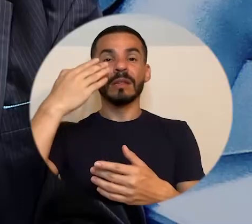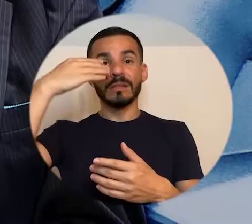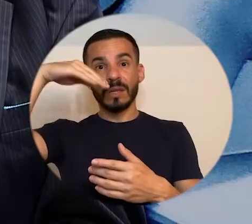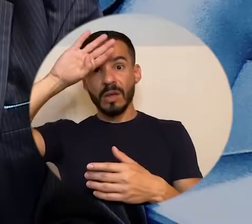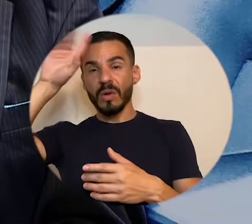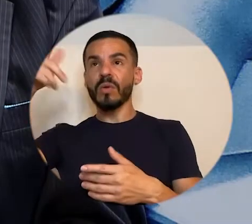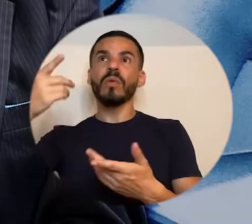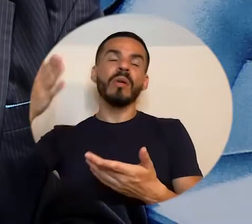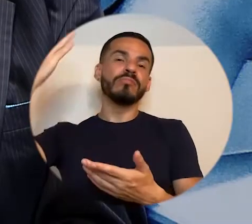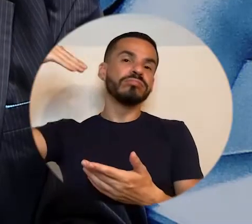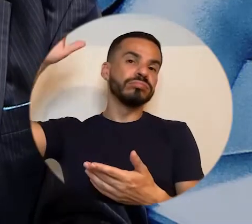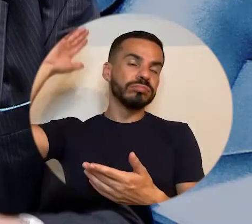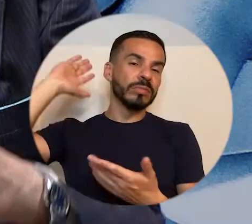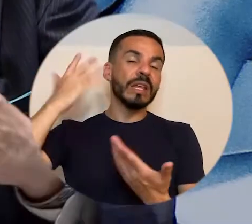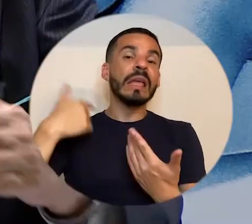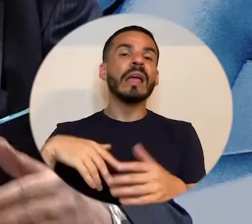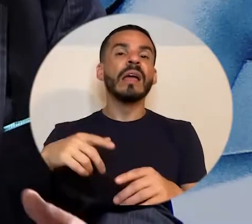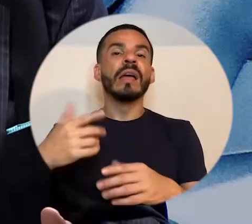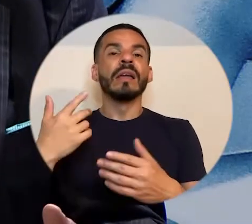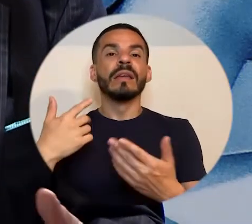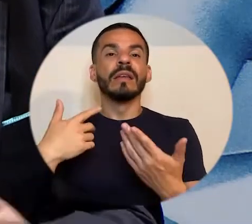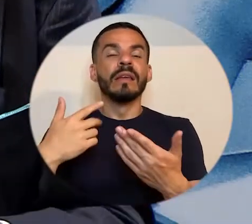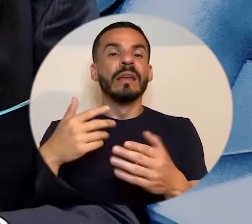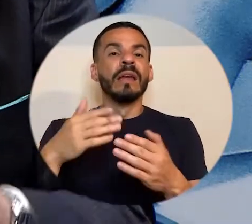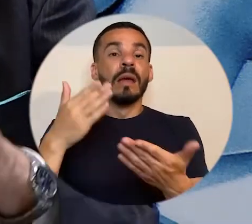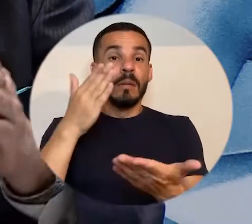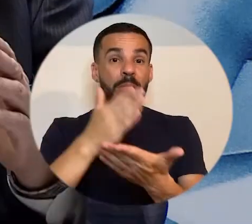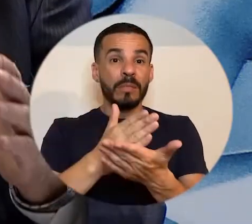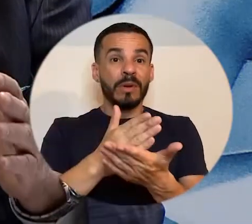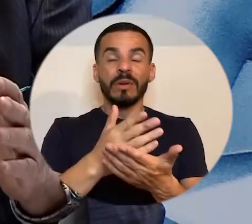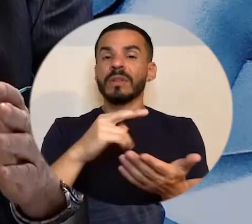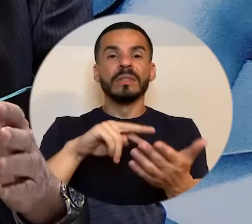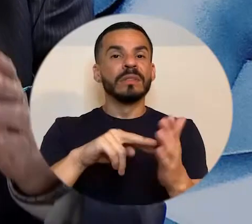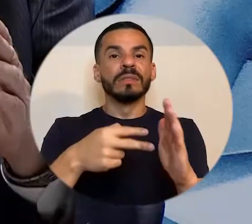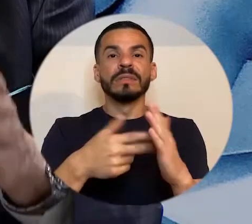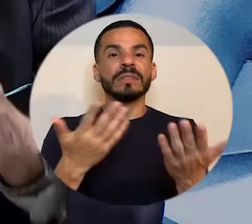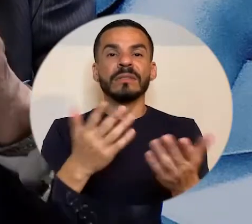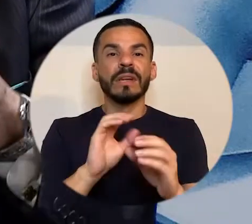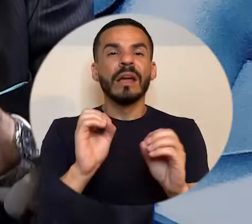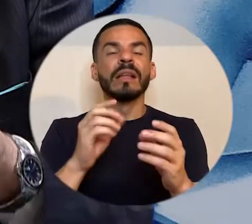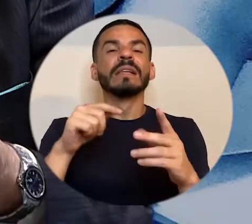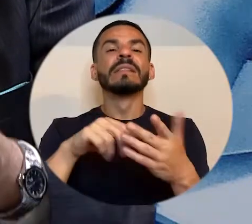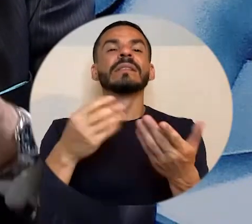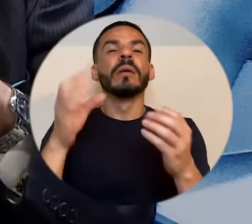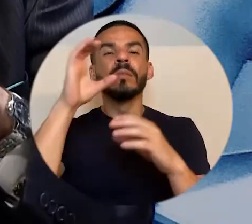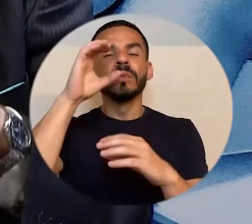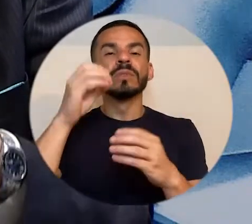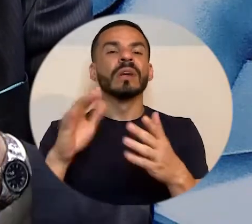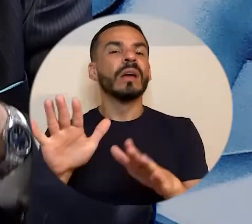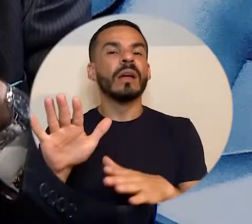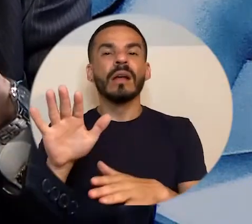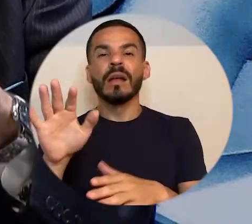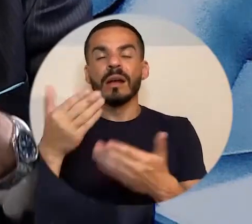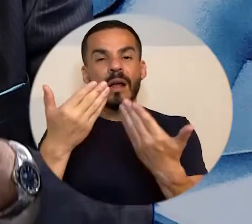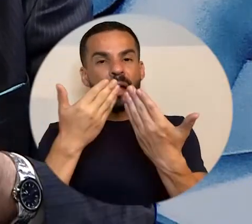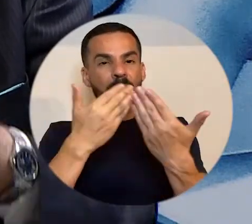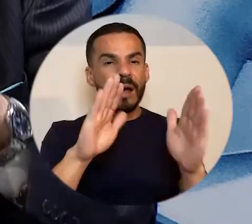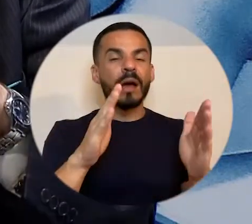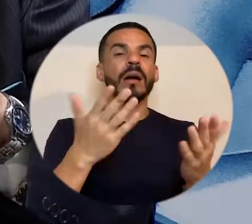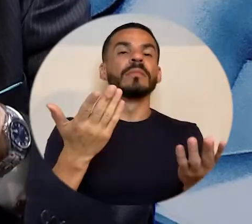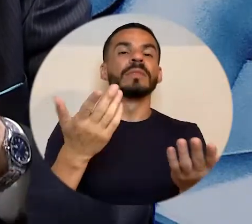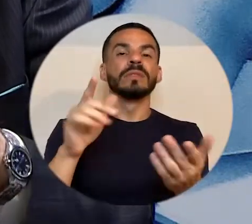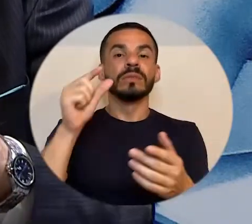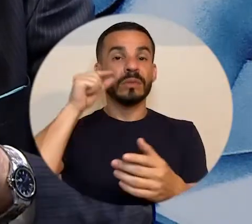es muy larga. Y aunque se ha vuelto, se ha echado para atrás, el bloqueo no significa eso. Más bien lo que hay que buscar es buscar apertura